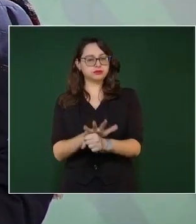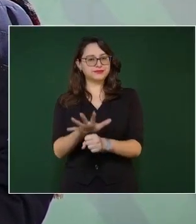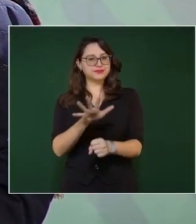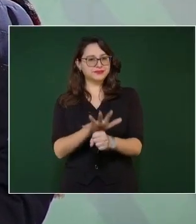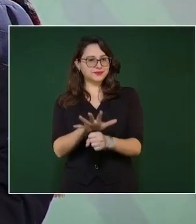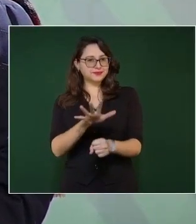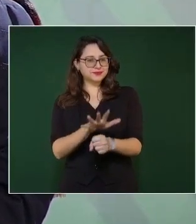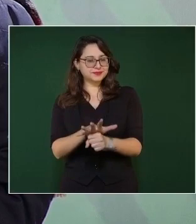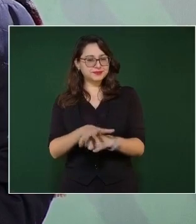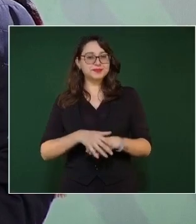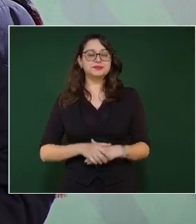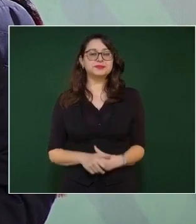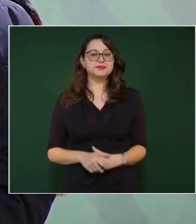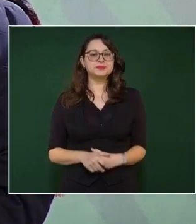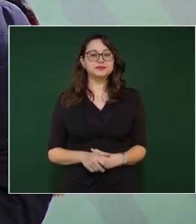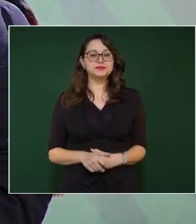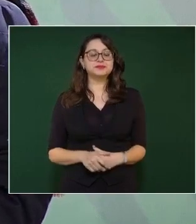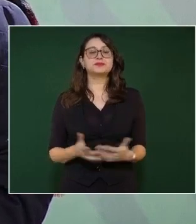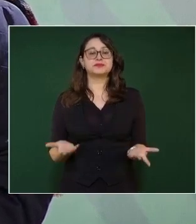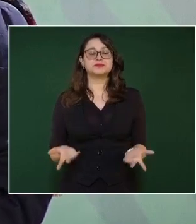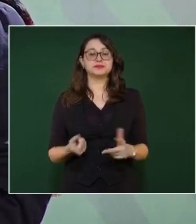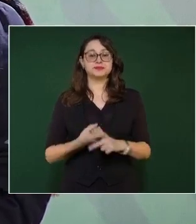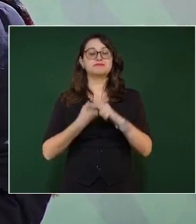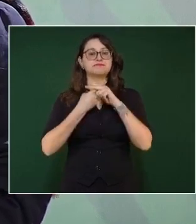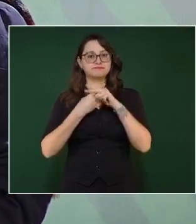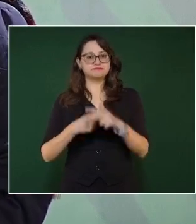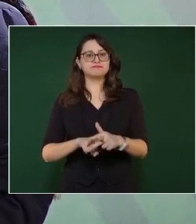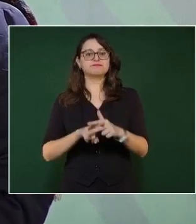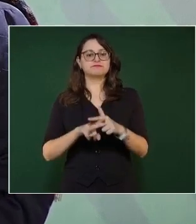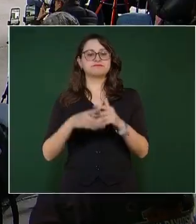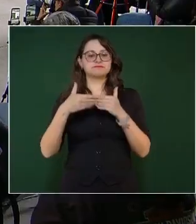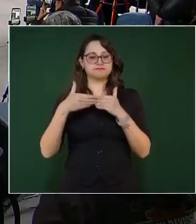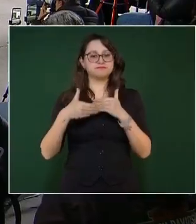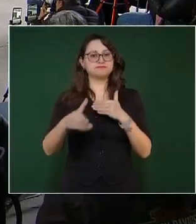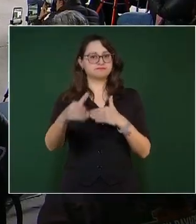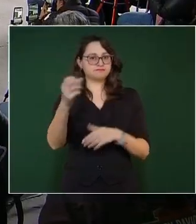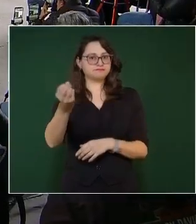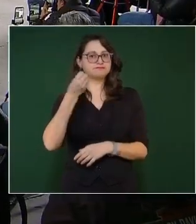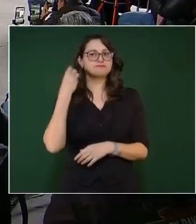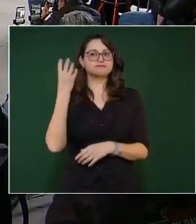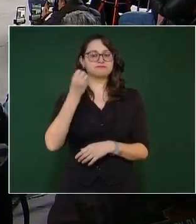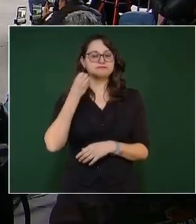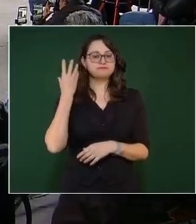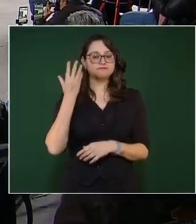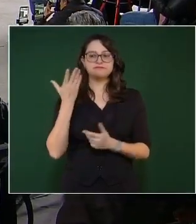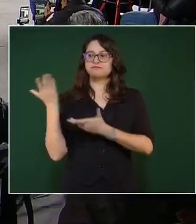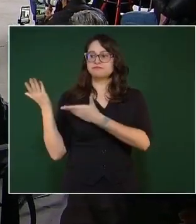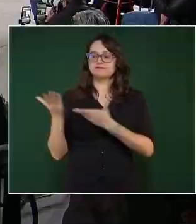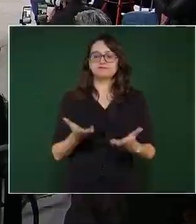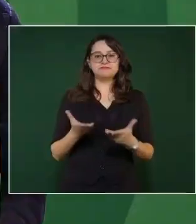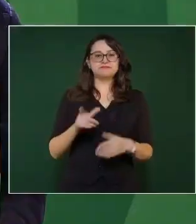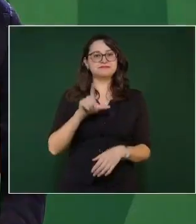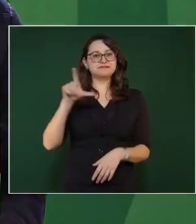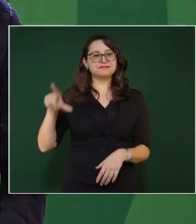ya a iniciar y le damos la palabra al